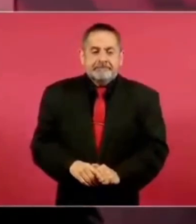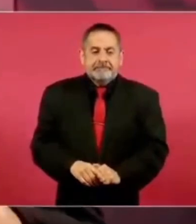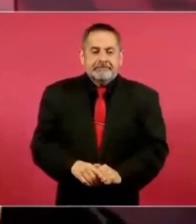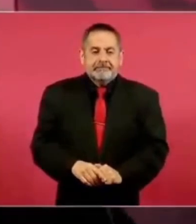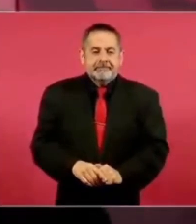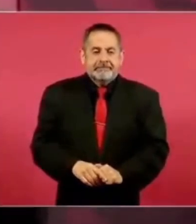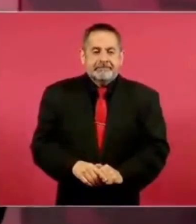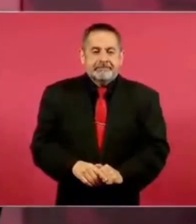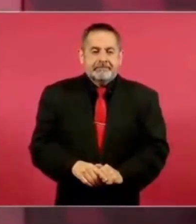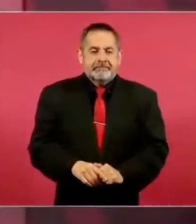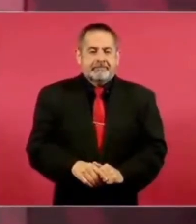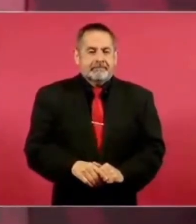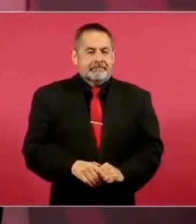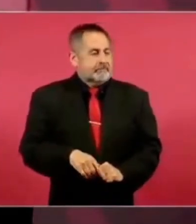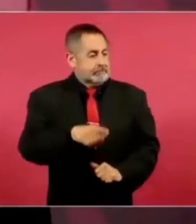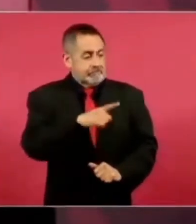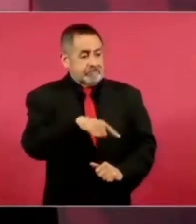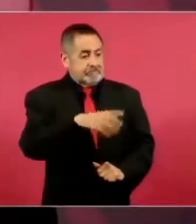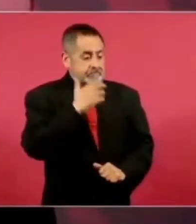quería ella tener